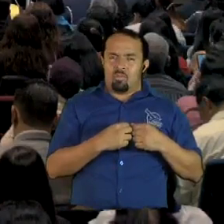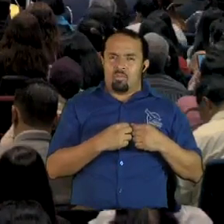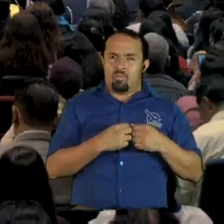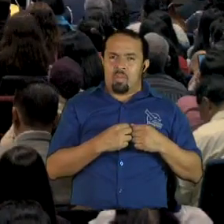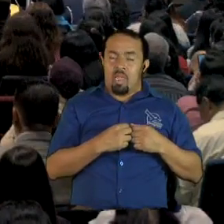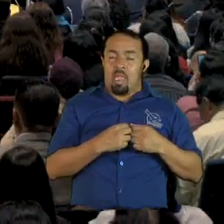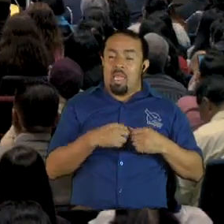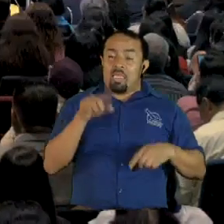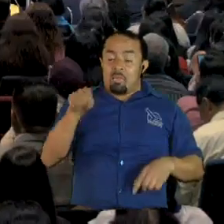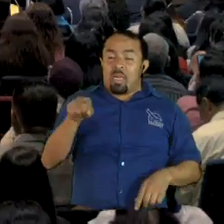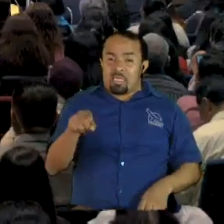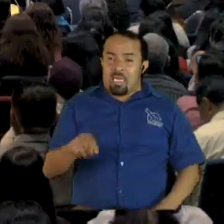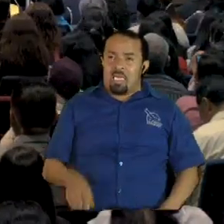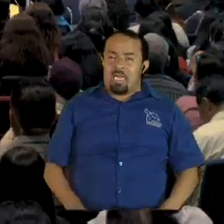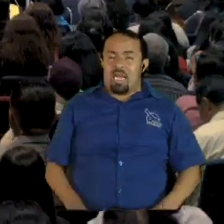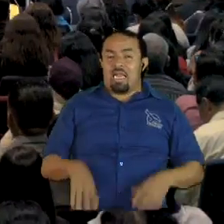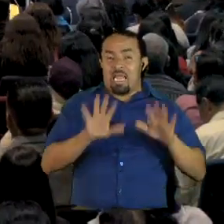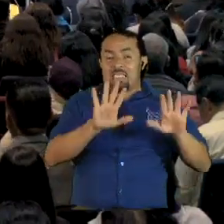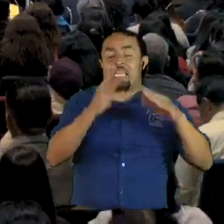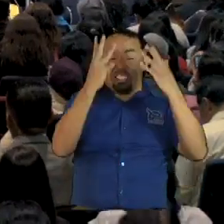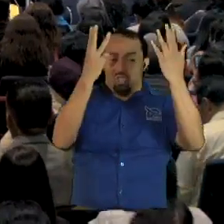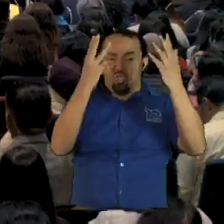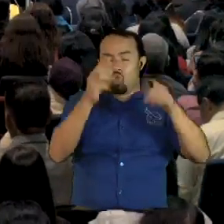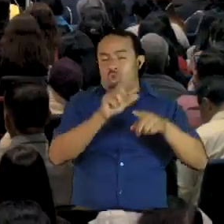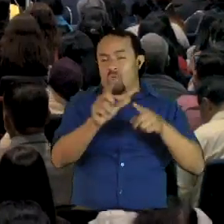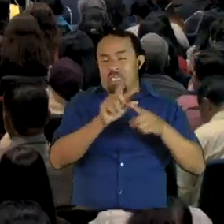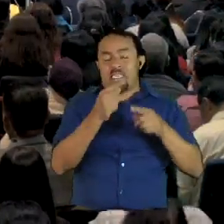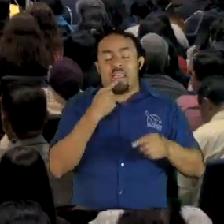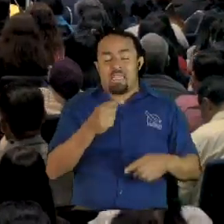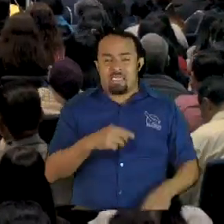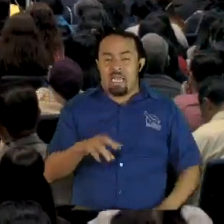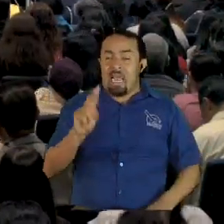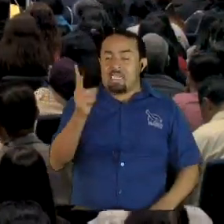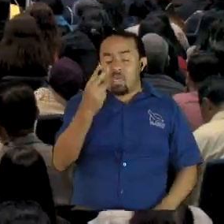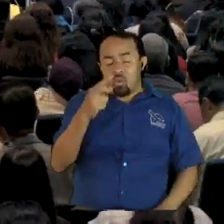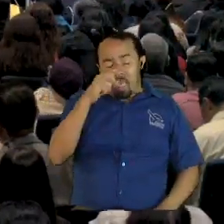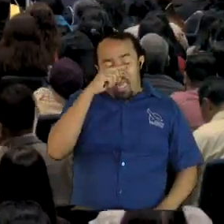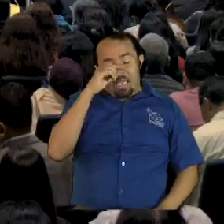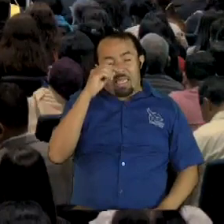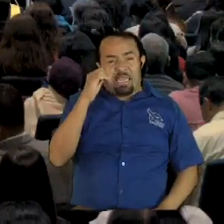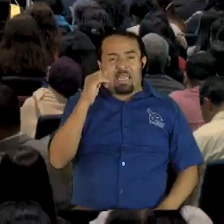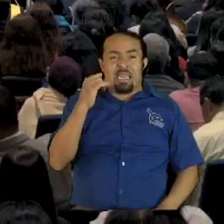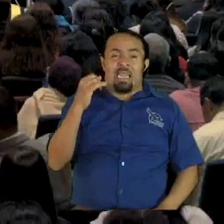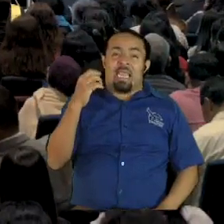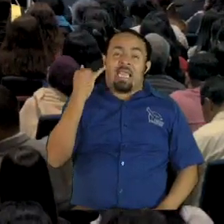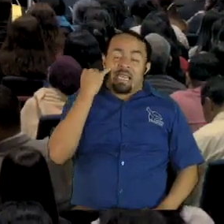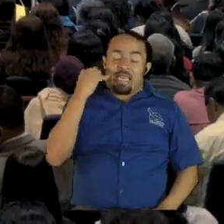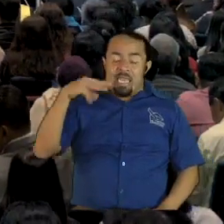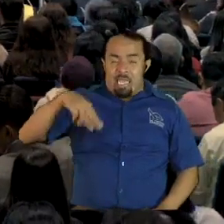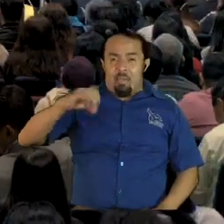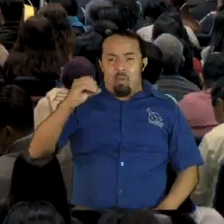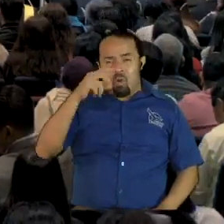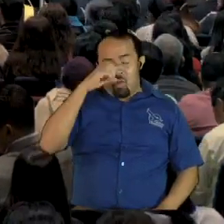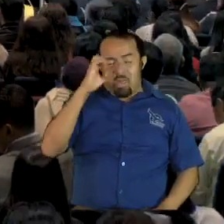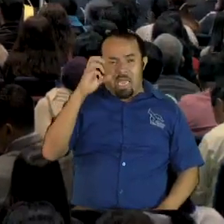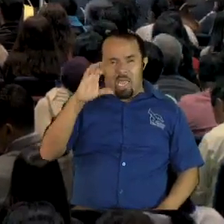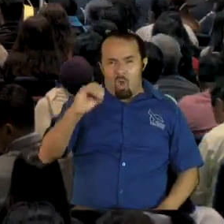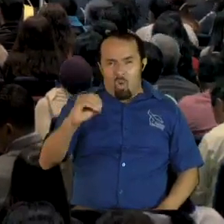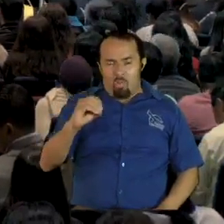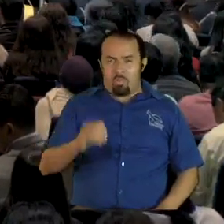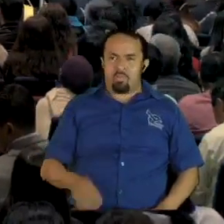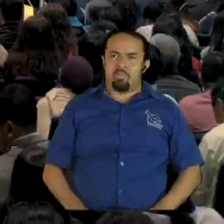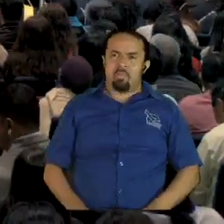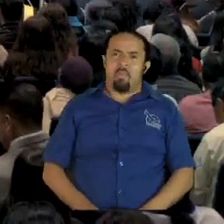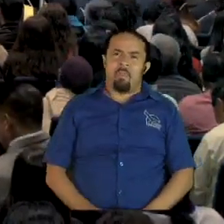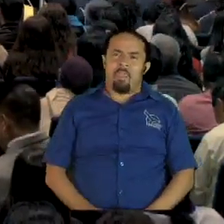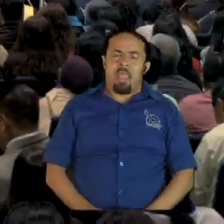para las 18 cosas que después dice 2 Timoteo, que iba a ser la condición del hombre del último tiempo. Debes de tener cuidado,